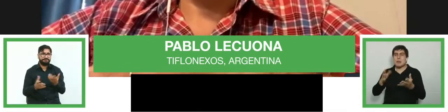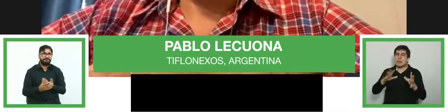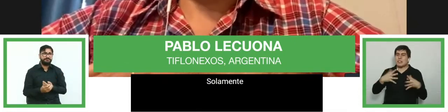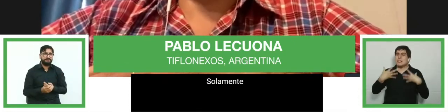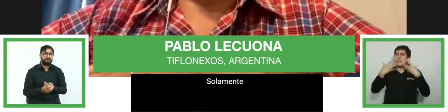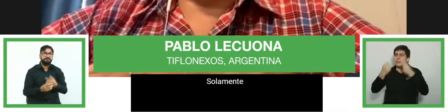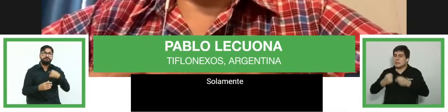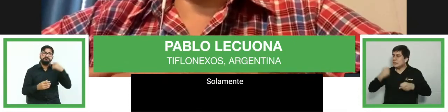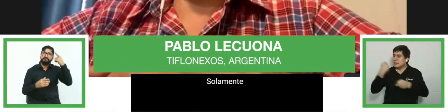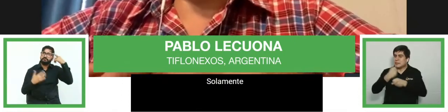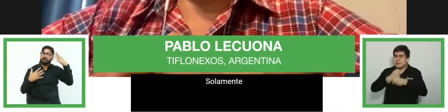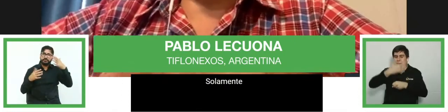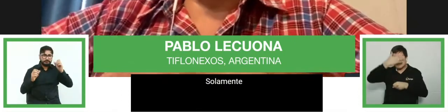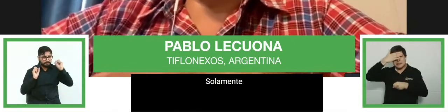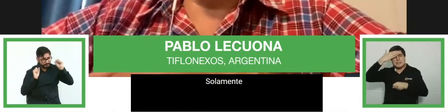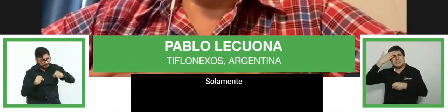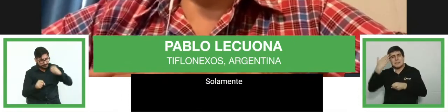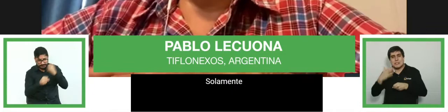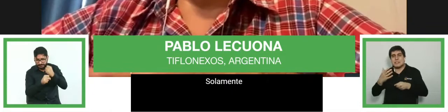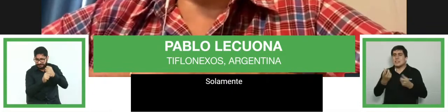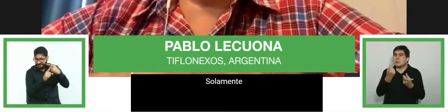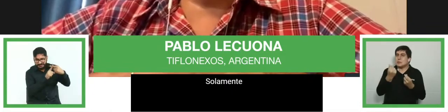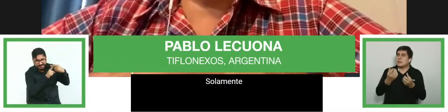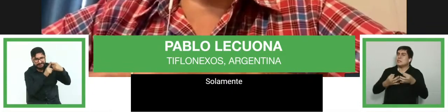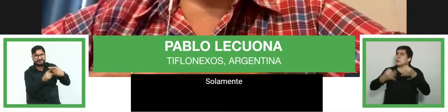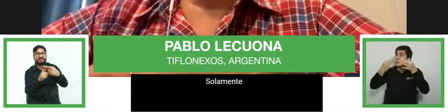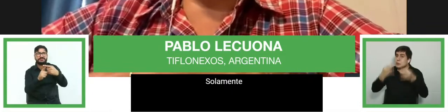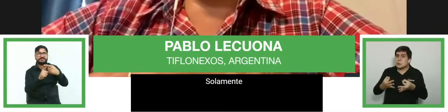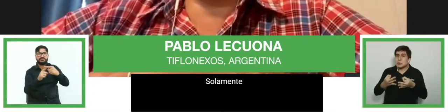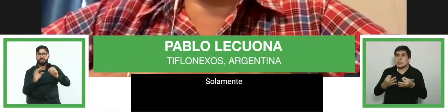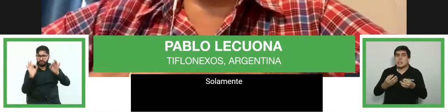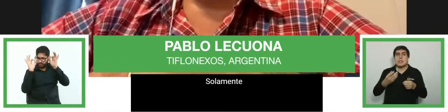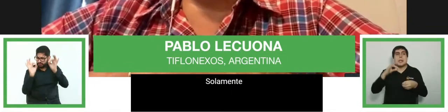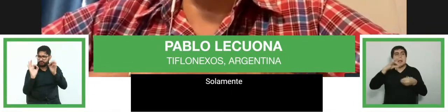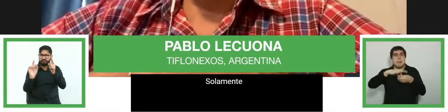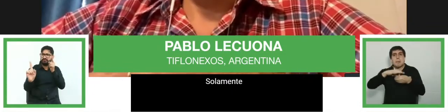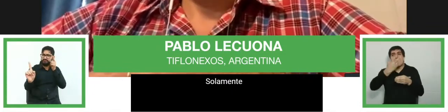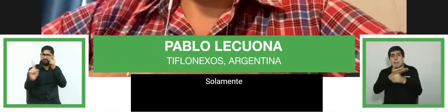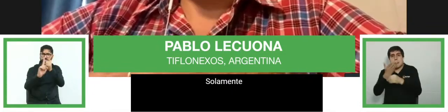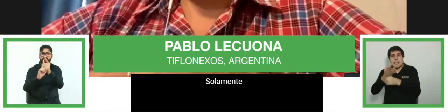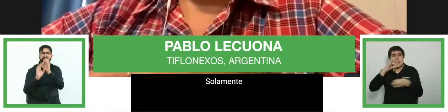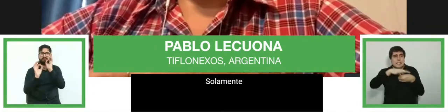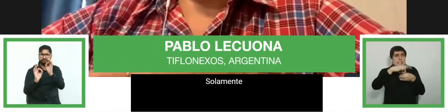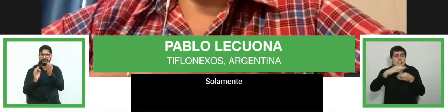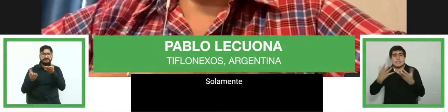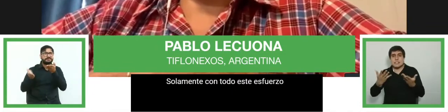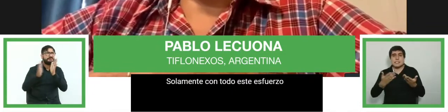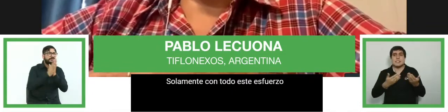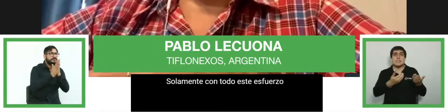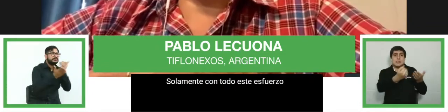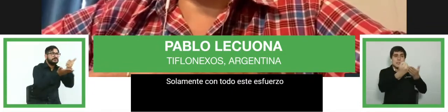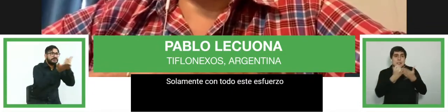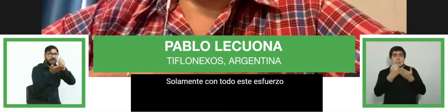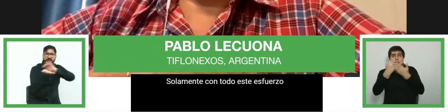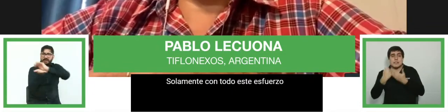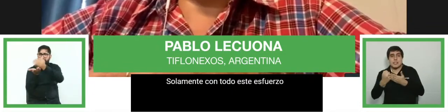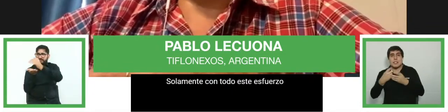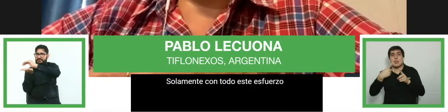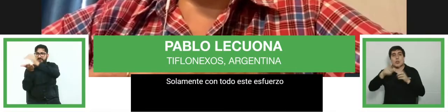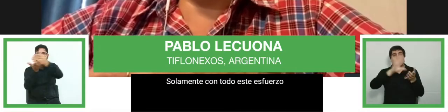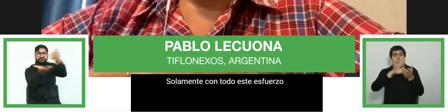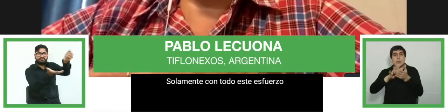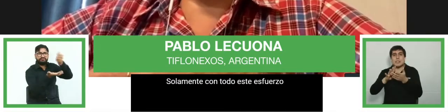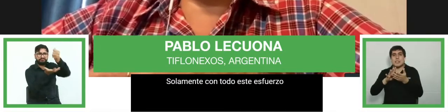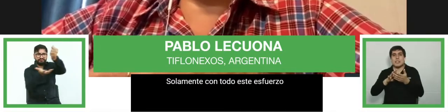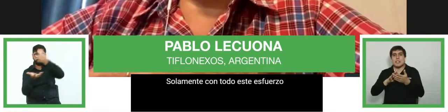esfuerzo y llegando a duras penas con los recursos, dependiendo de donaciones, dependiendo de financiamiento internacional, a